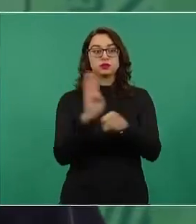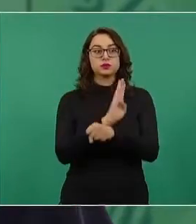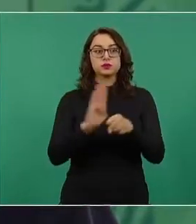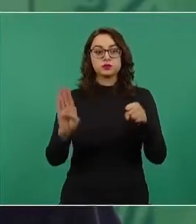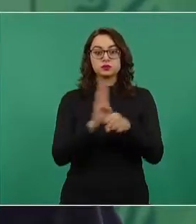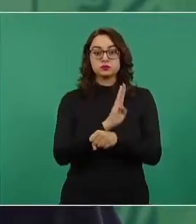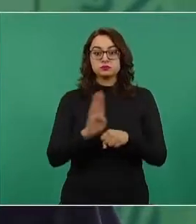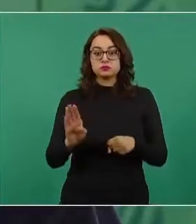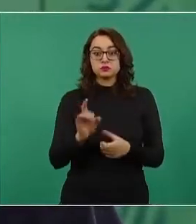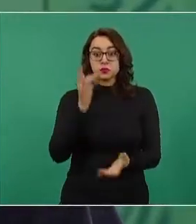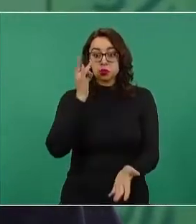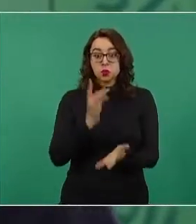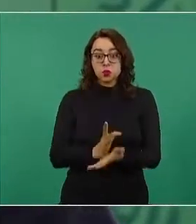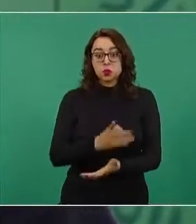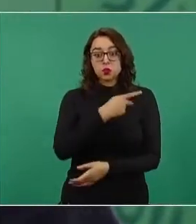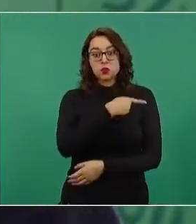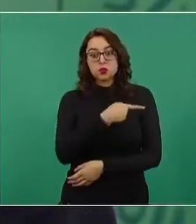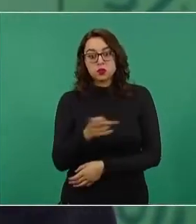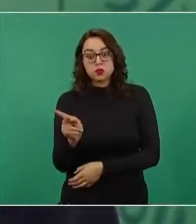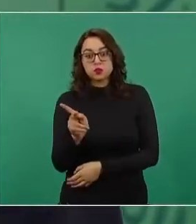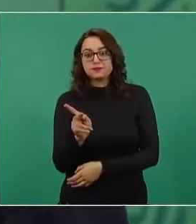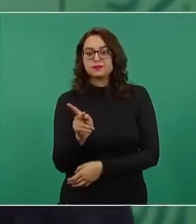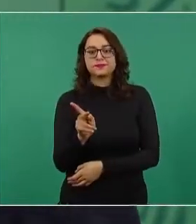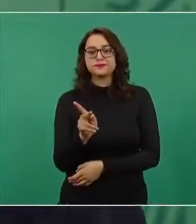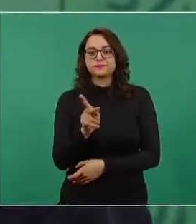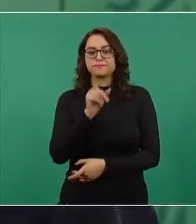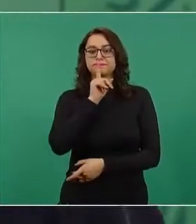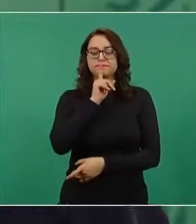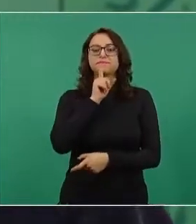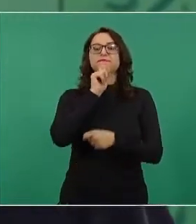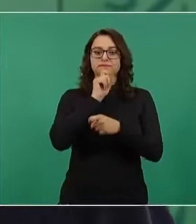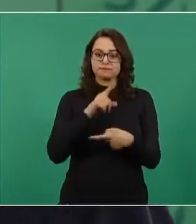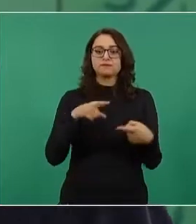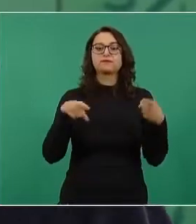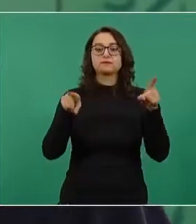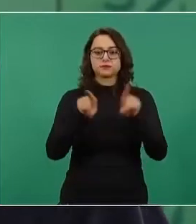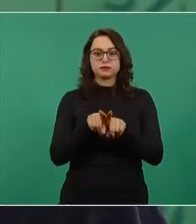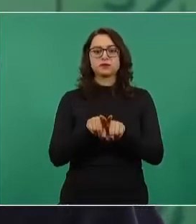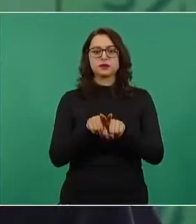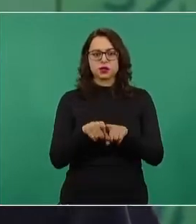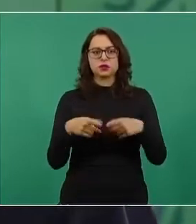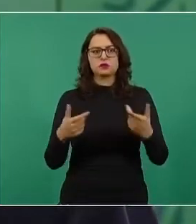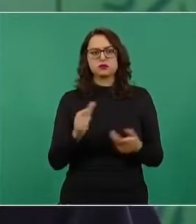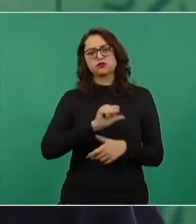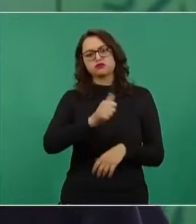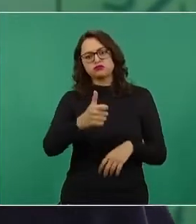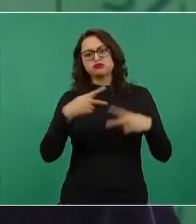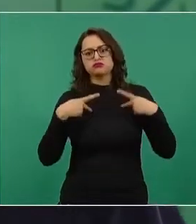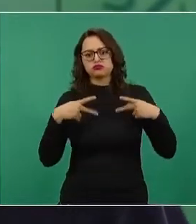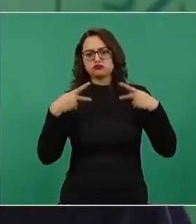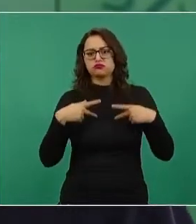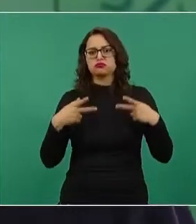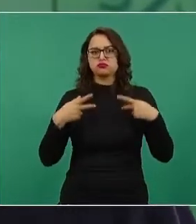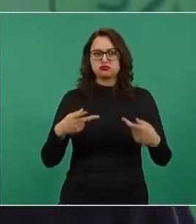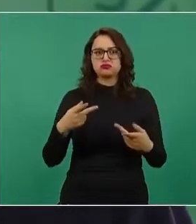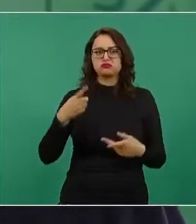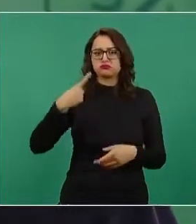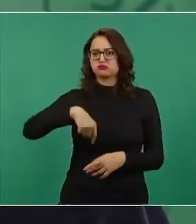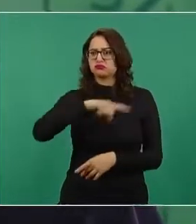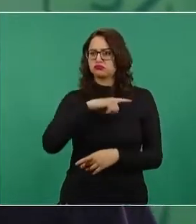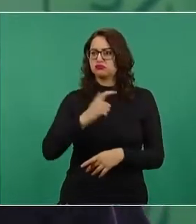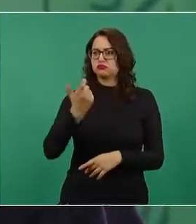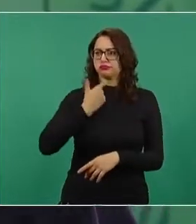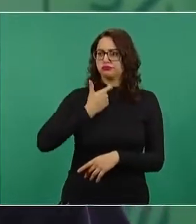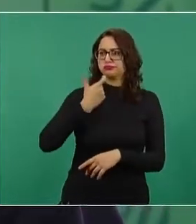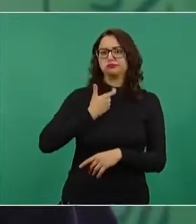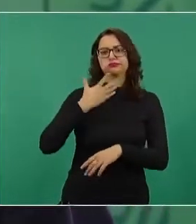pobres, sino también los que tenemos más ingresos, todos los